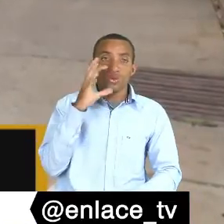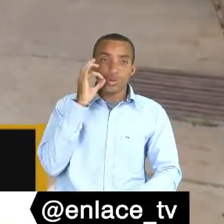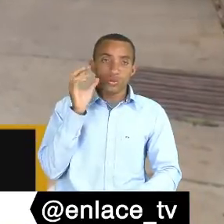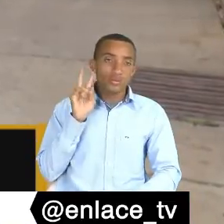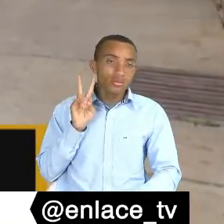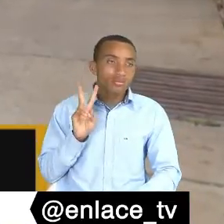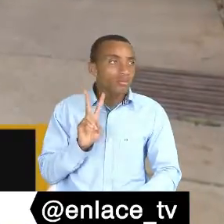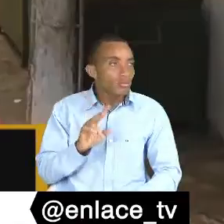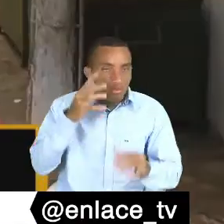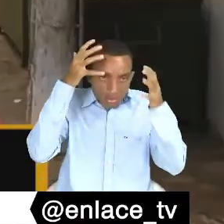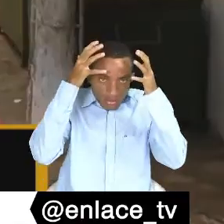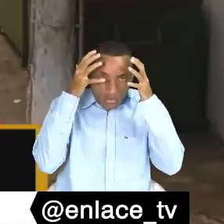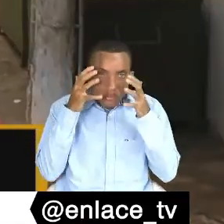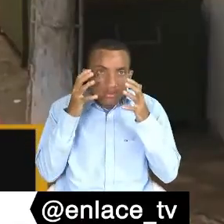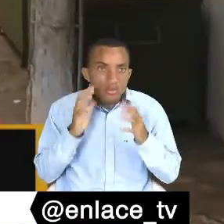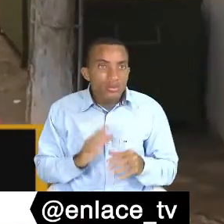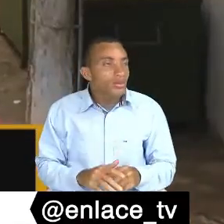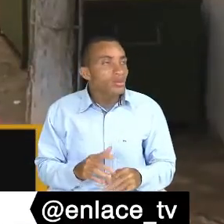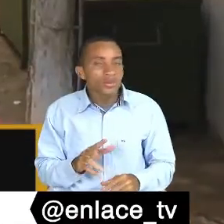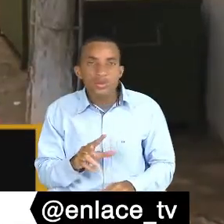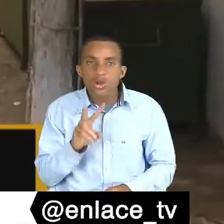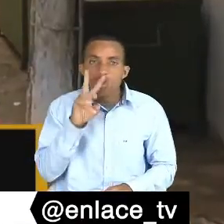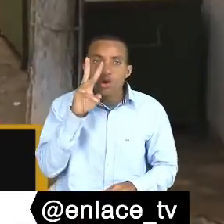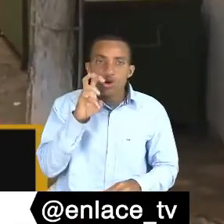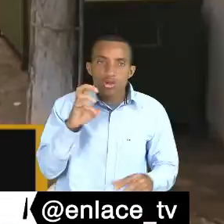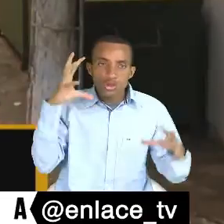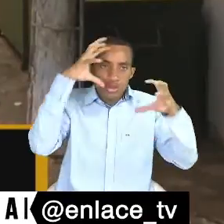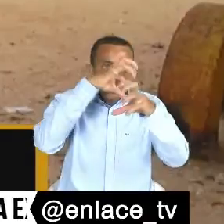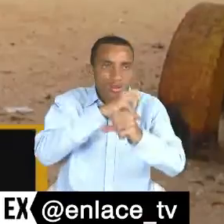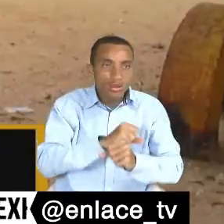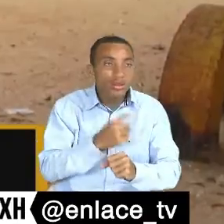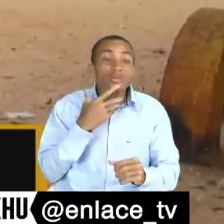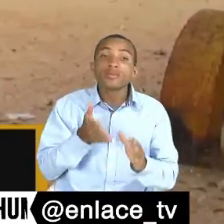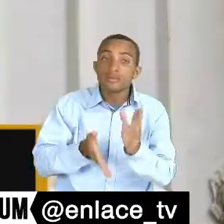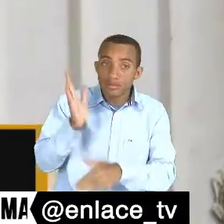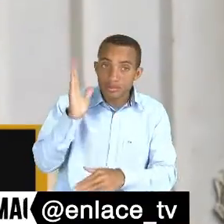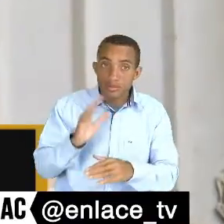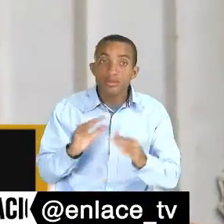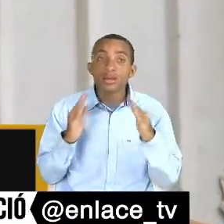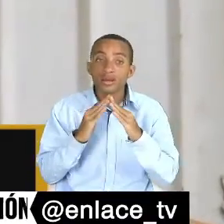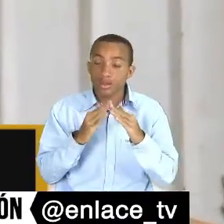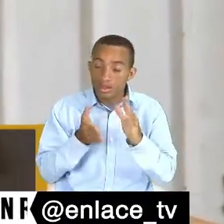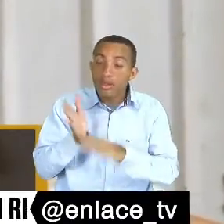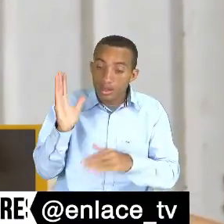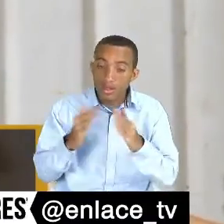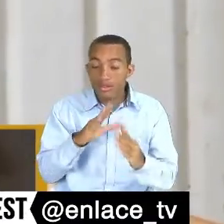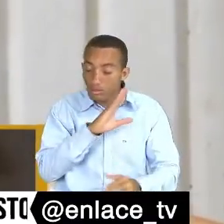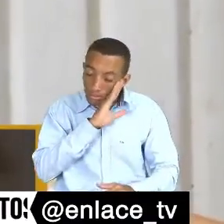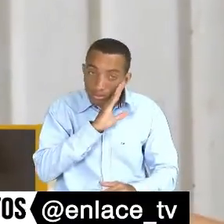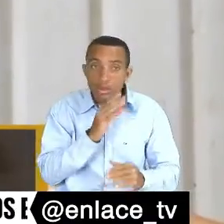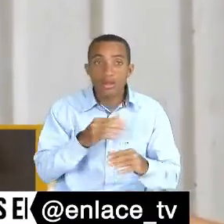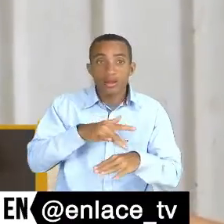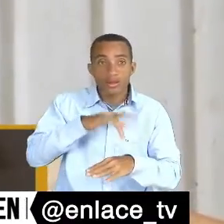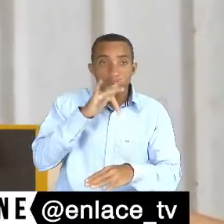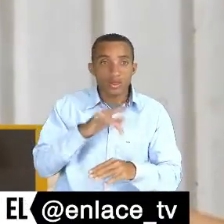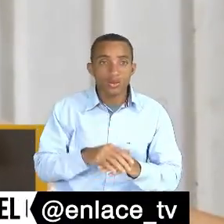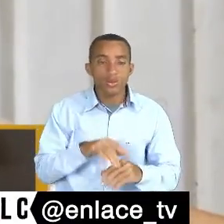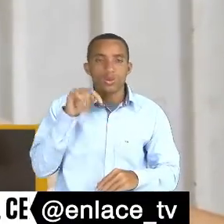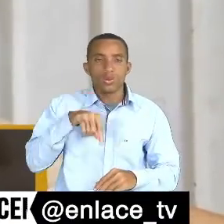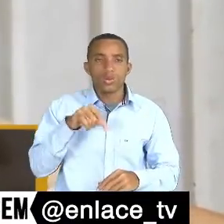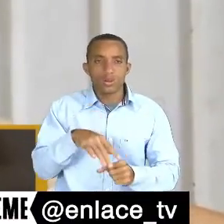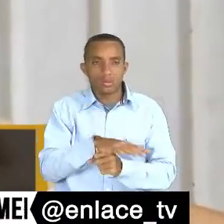cerrado ordenaban a la gente a las 8 de la noche acostarse porque algo raro iba a suceder. Dentro del barrio han habido muchos robos,